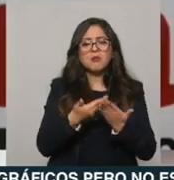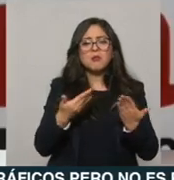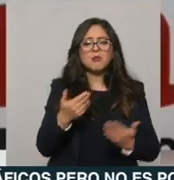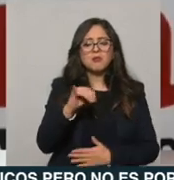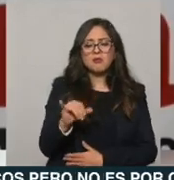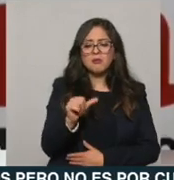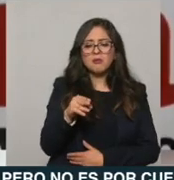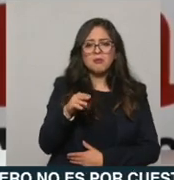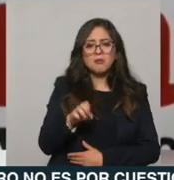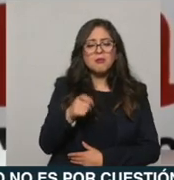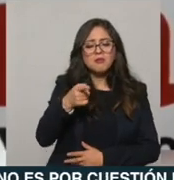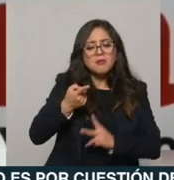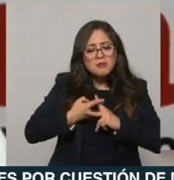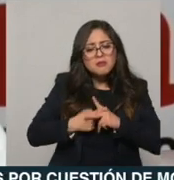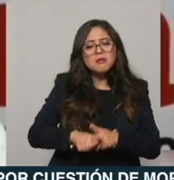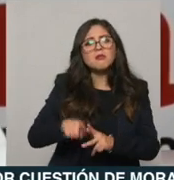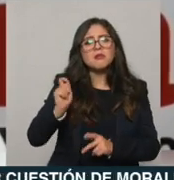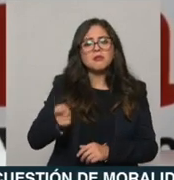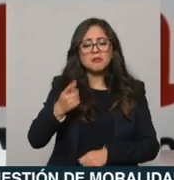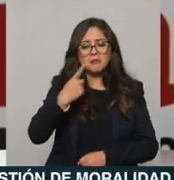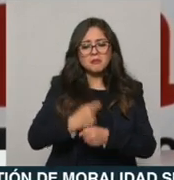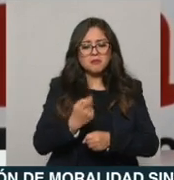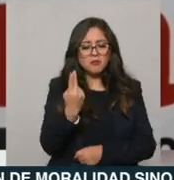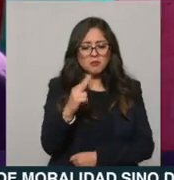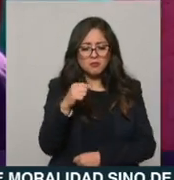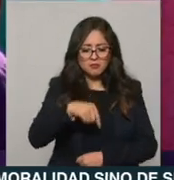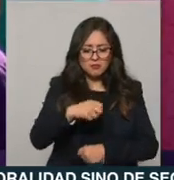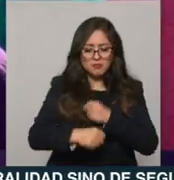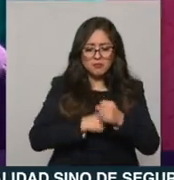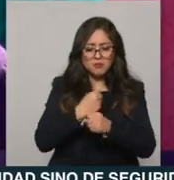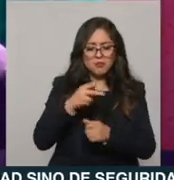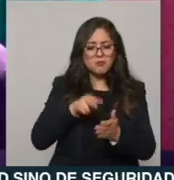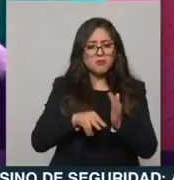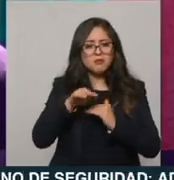Bonilla iniciaría su mandato el 1 de noviembre del presente año y